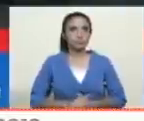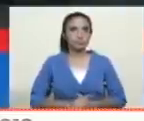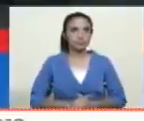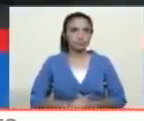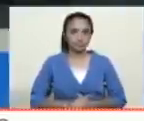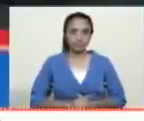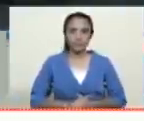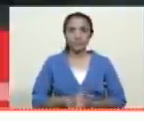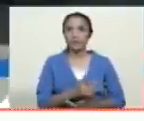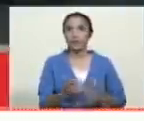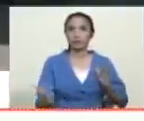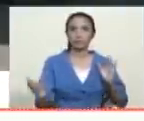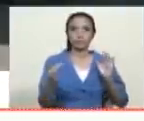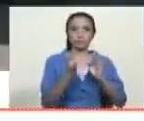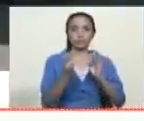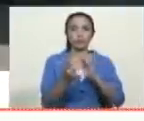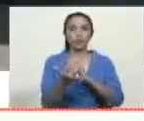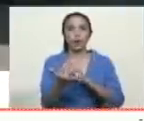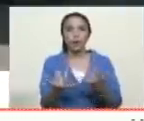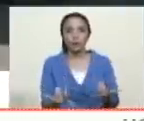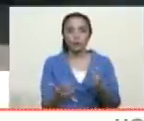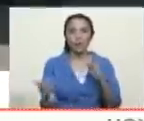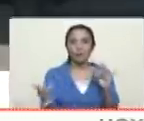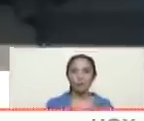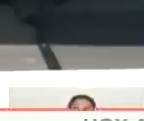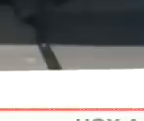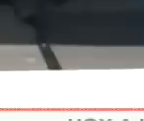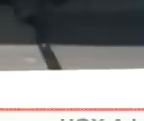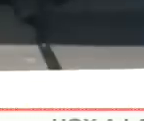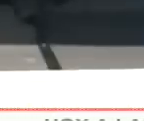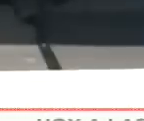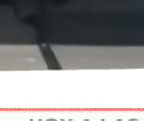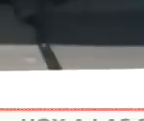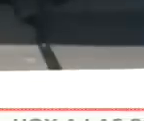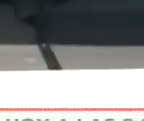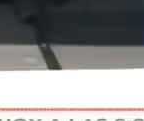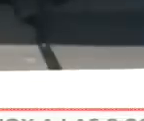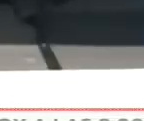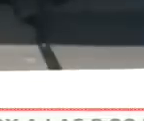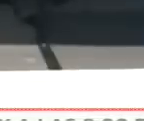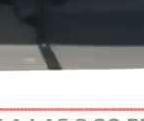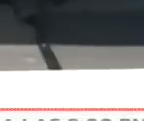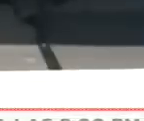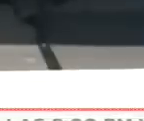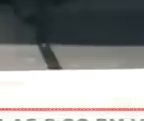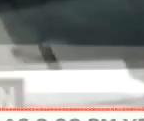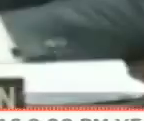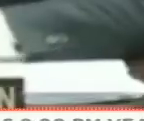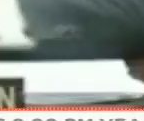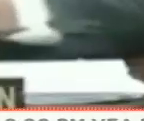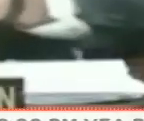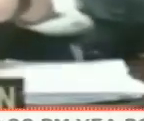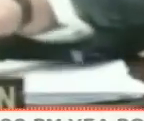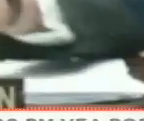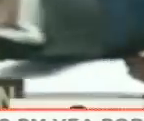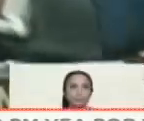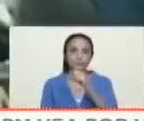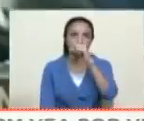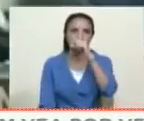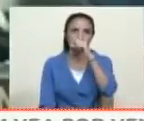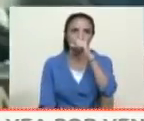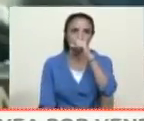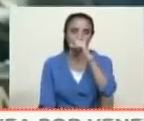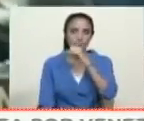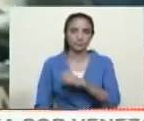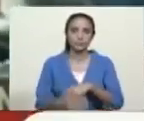Amigos televidentes, y nos enlazamos nuevamente con lo que está sucediendo en este momento en el Consejo de Seguridad de la ONU. Veamos. Damos la bienvenida